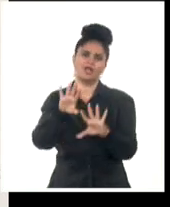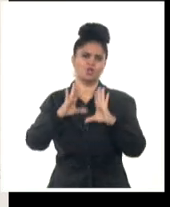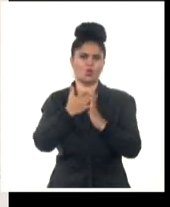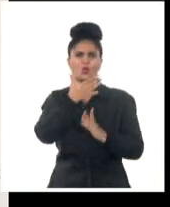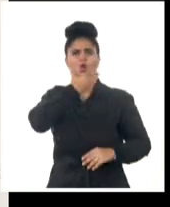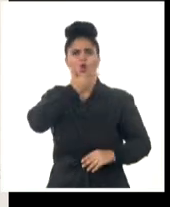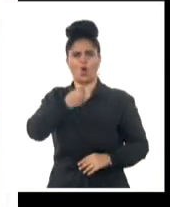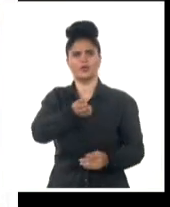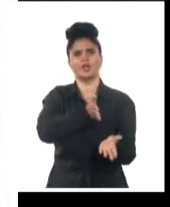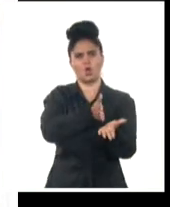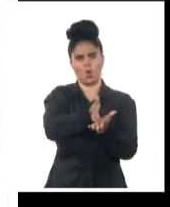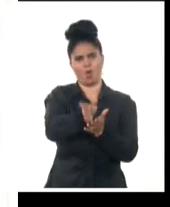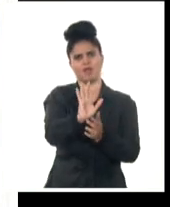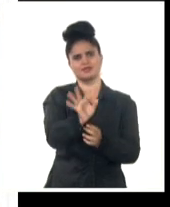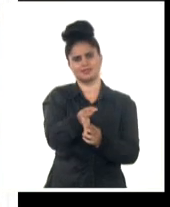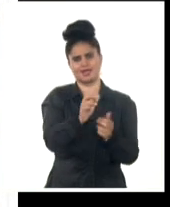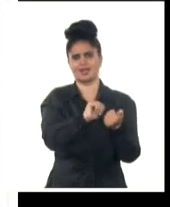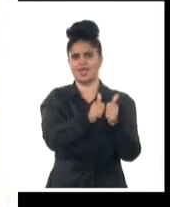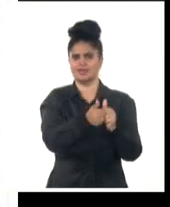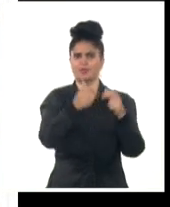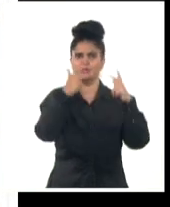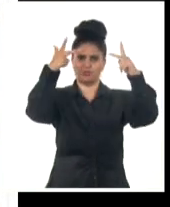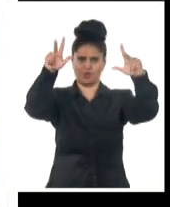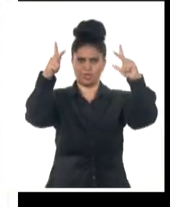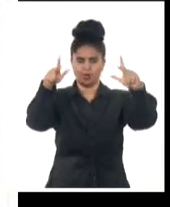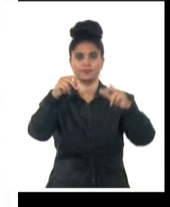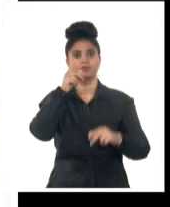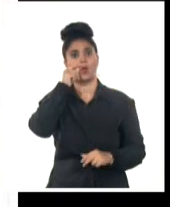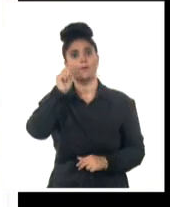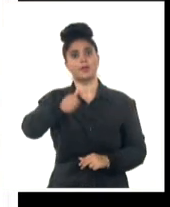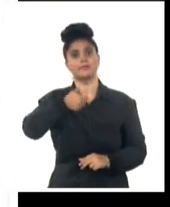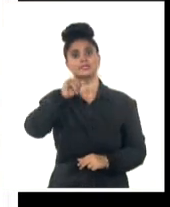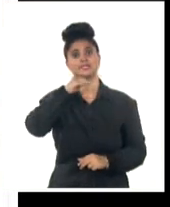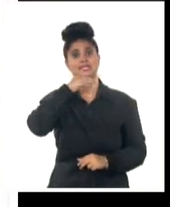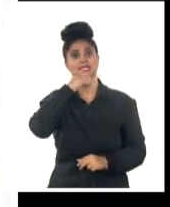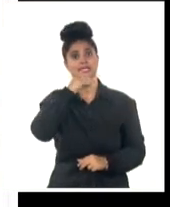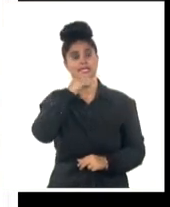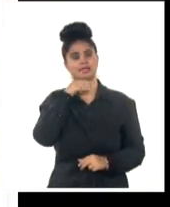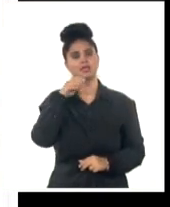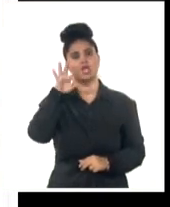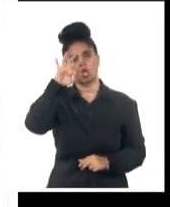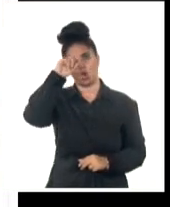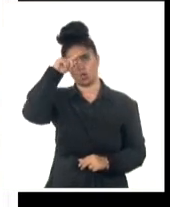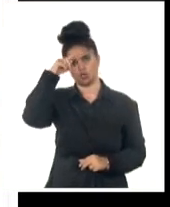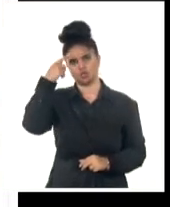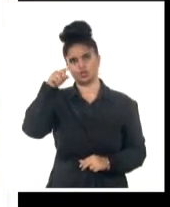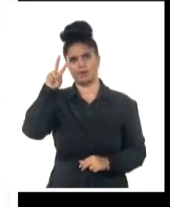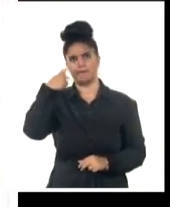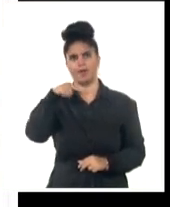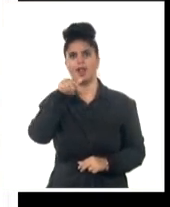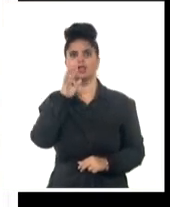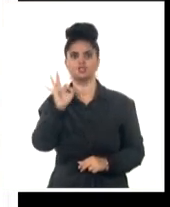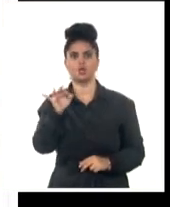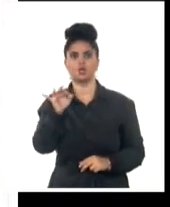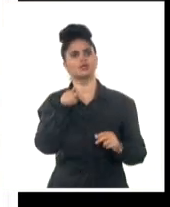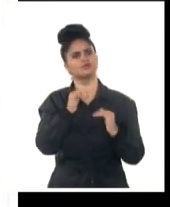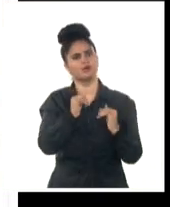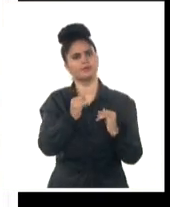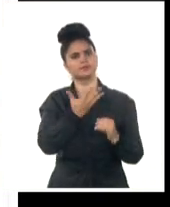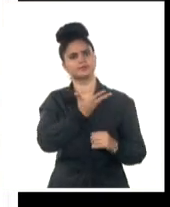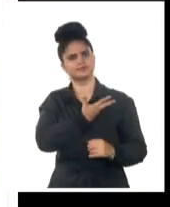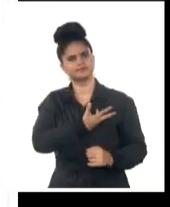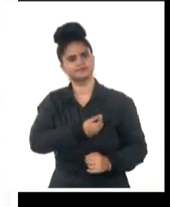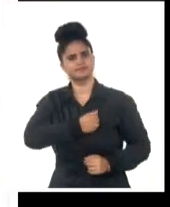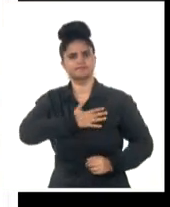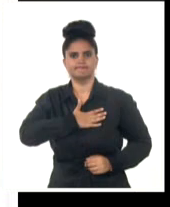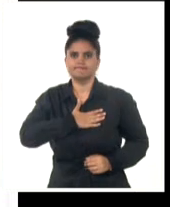generaciones. El presidente del INDER, Osvaldo Bento Montiller, expresó en la red social Twitter las condolencias en nombre del